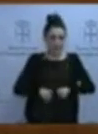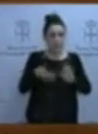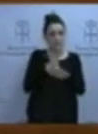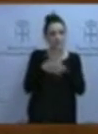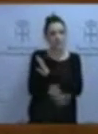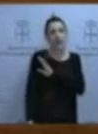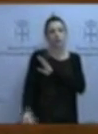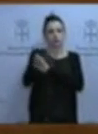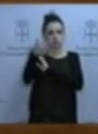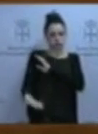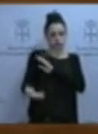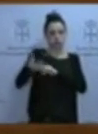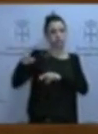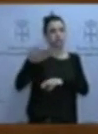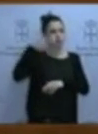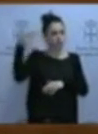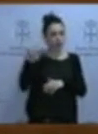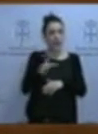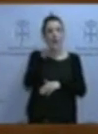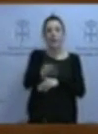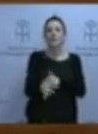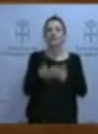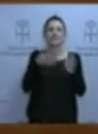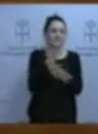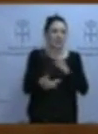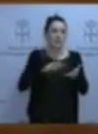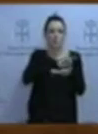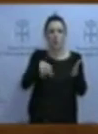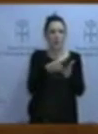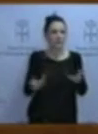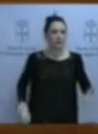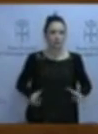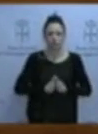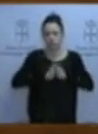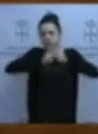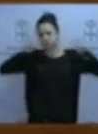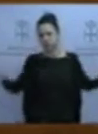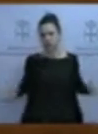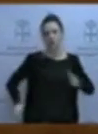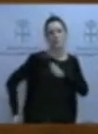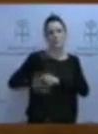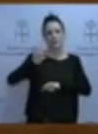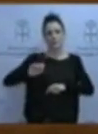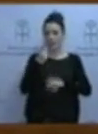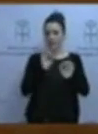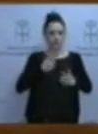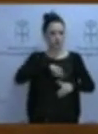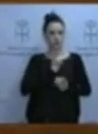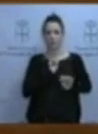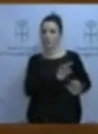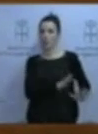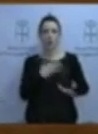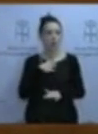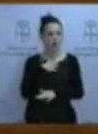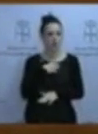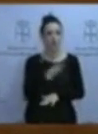excelencia, aquellos de mayor impacto. Esto ya algo a lo que no podemos renunciar, está claro. Sin pasar por